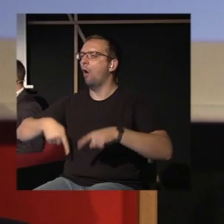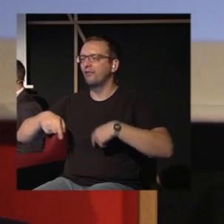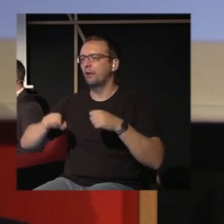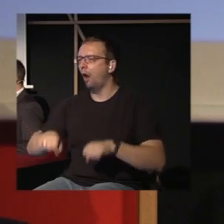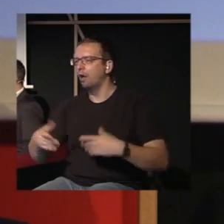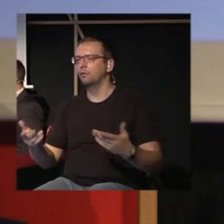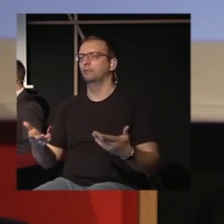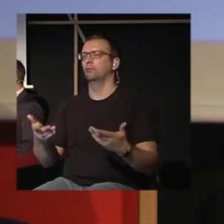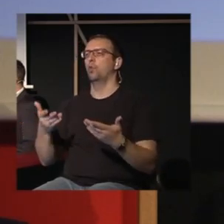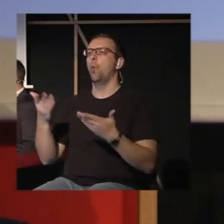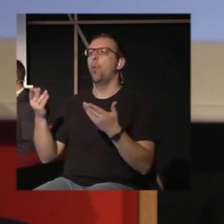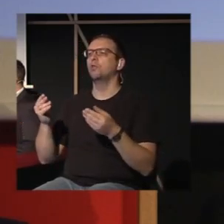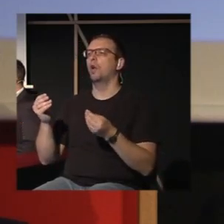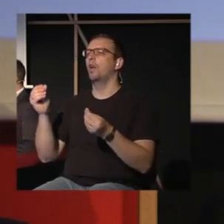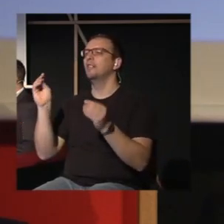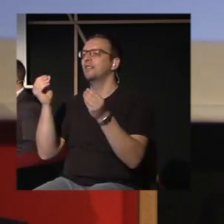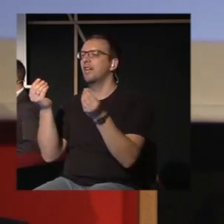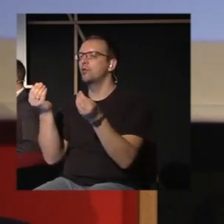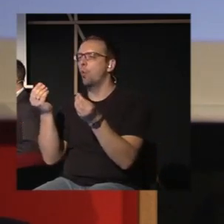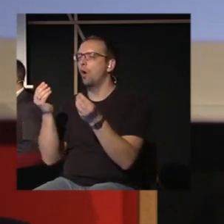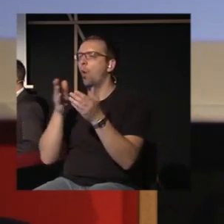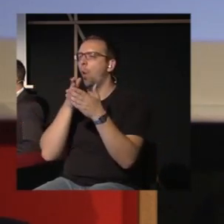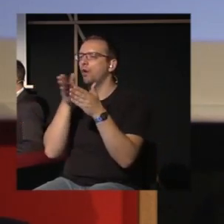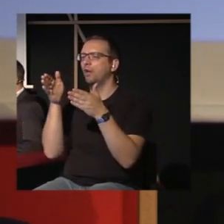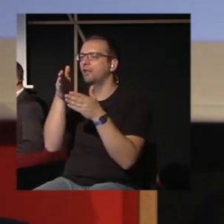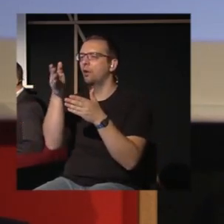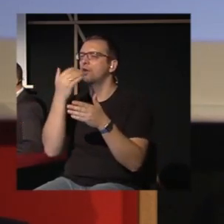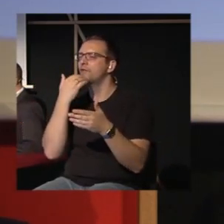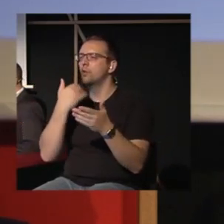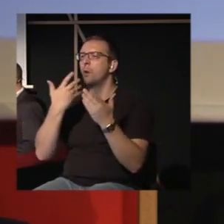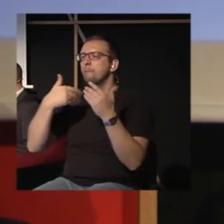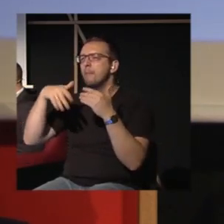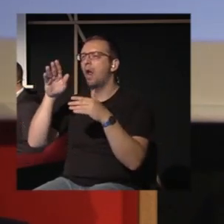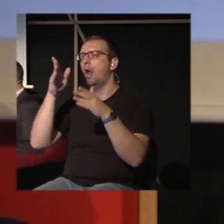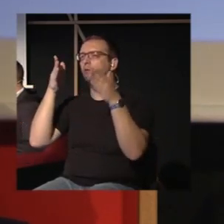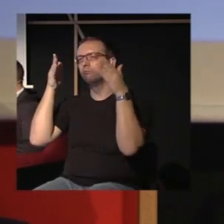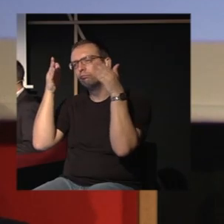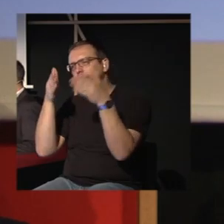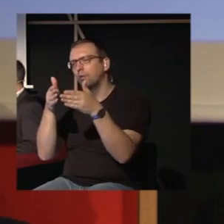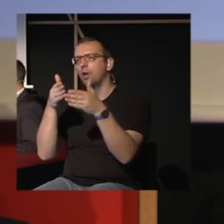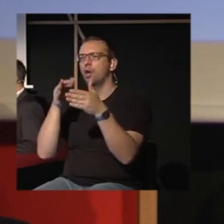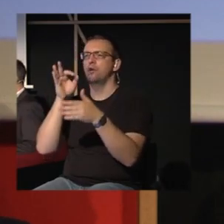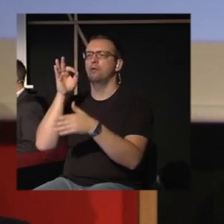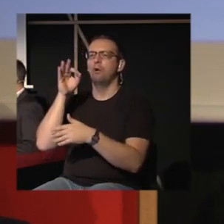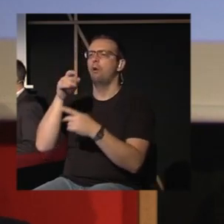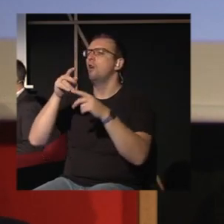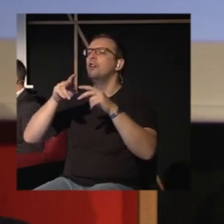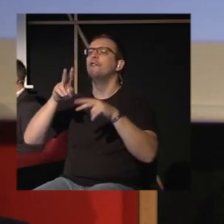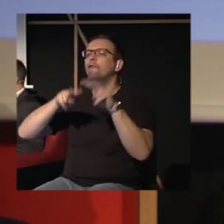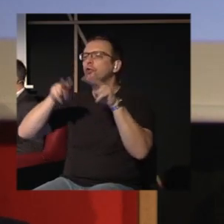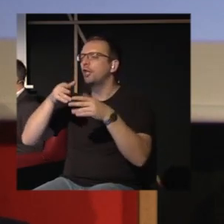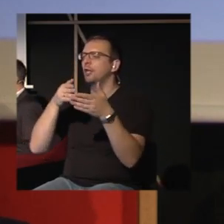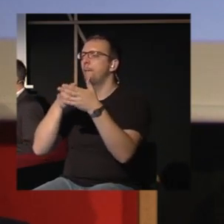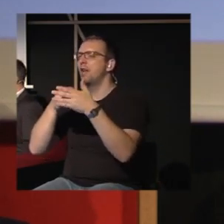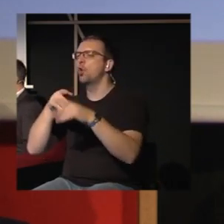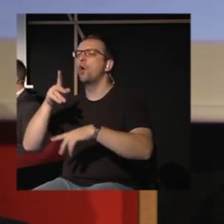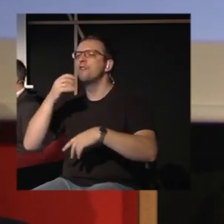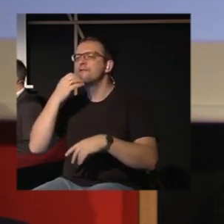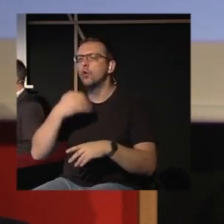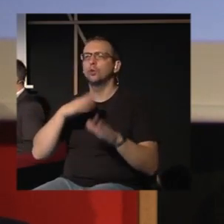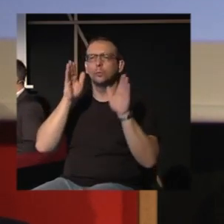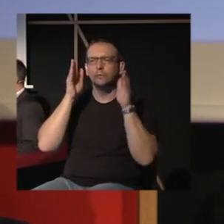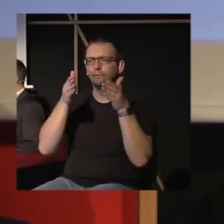queremos dotarlas y ayudarlas a que ellos también se sientan integrados en nuestro estadio. En la parte social, lo primero